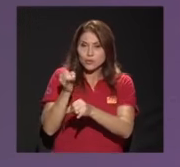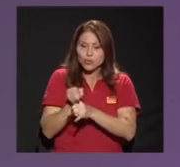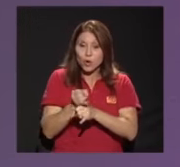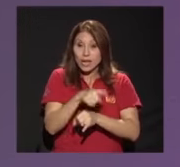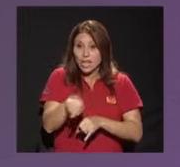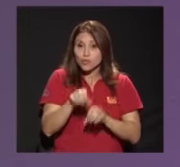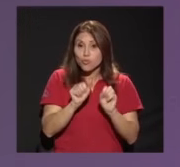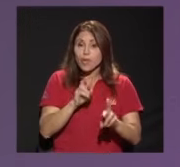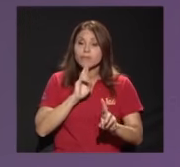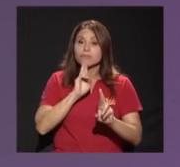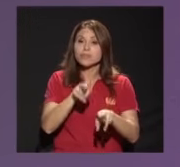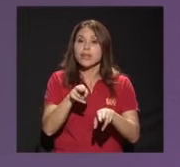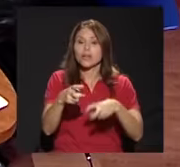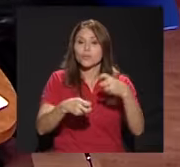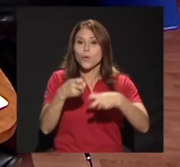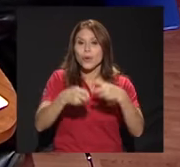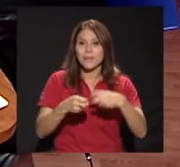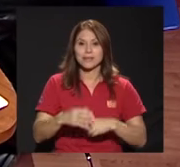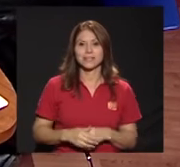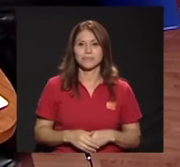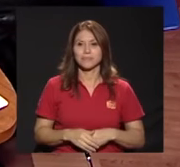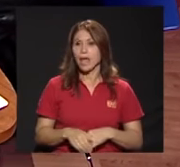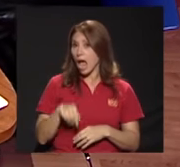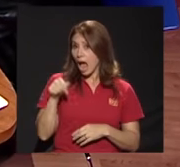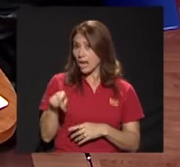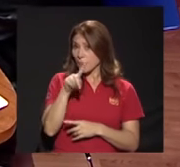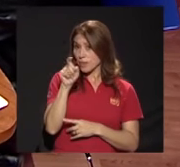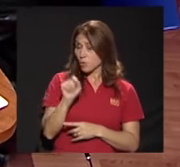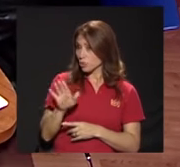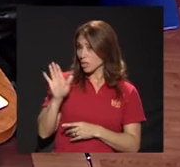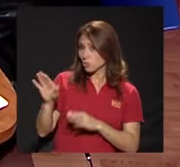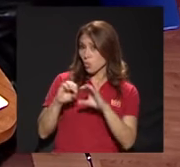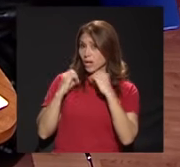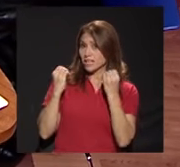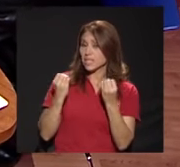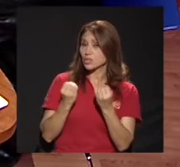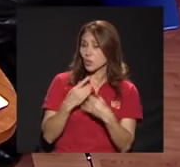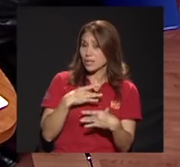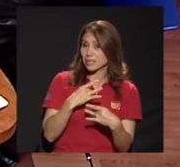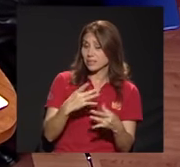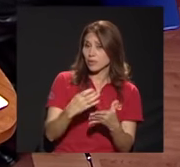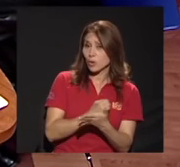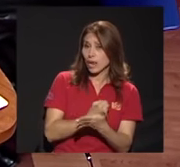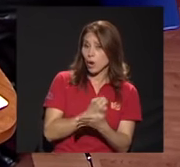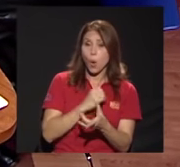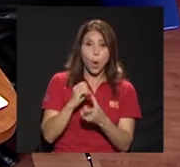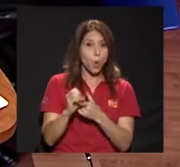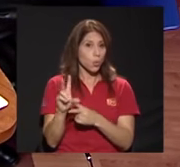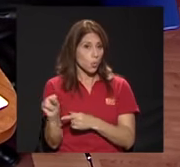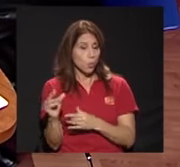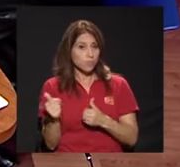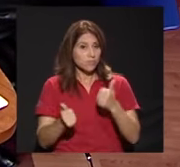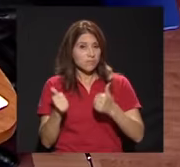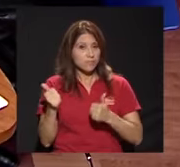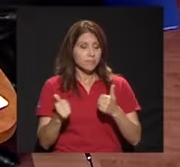respuesta a estos problemas. Preguntan acá si la organización de ustedes es lucrativa o no lucrativa.